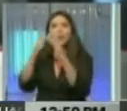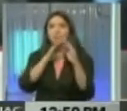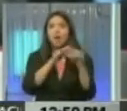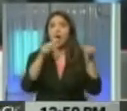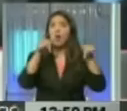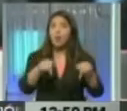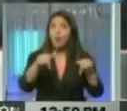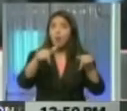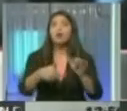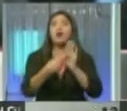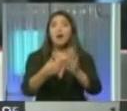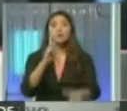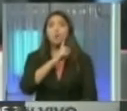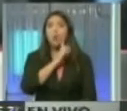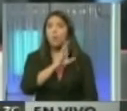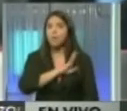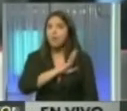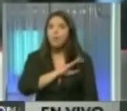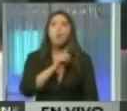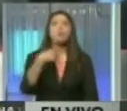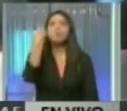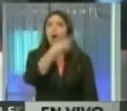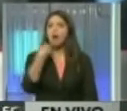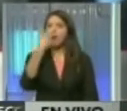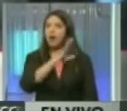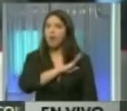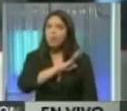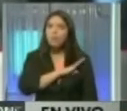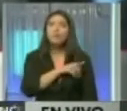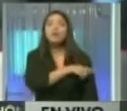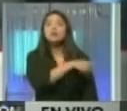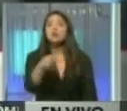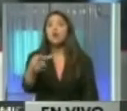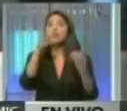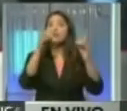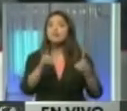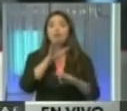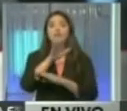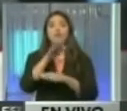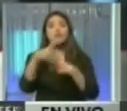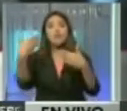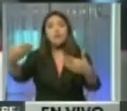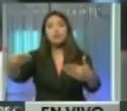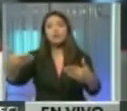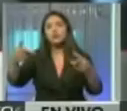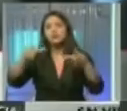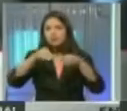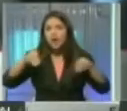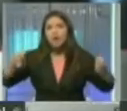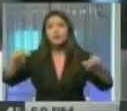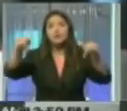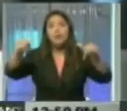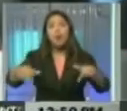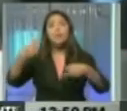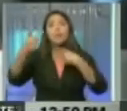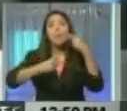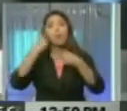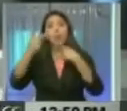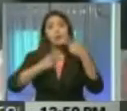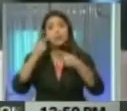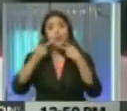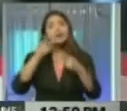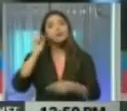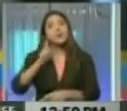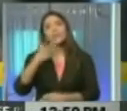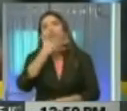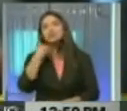por hoy tienen nombre propio, rostro propio, y que deciden el destino territorial, el destino político y el destino de